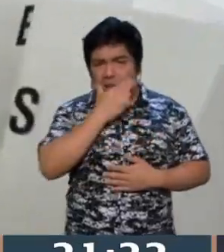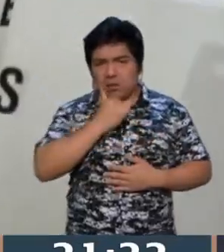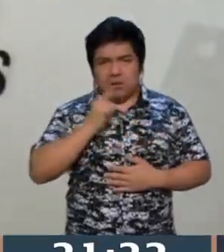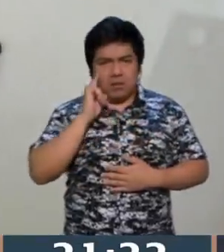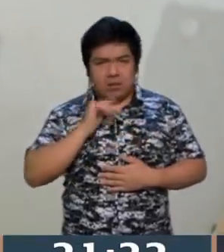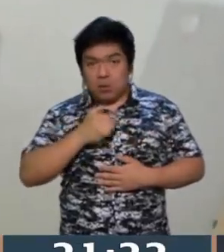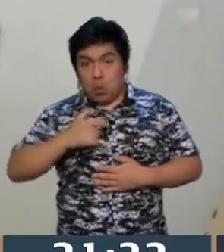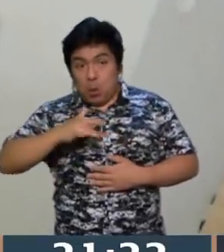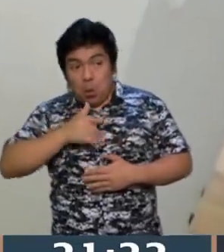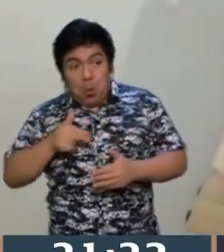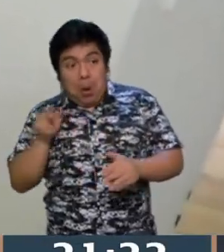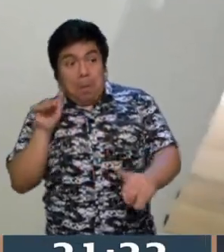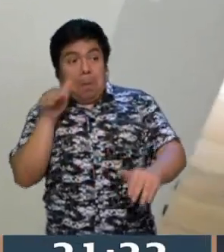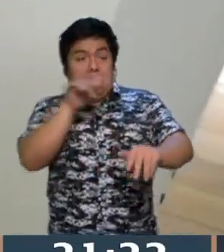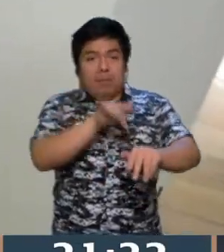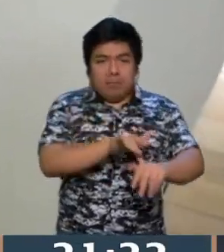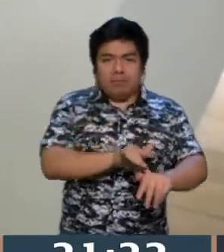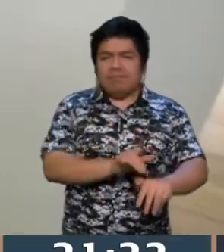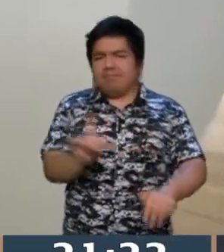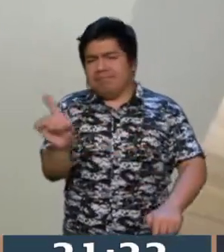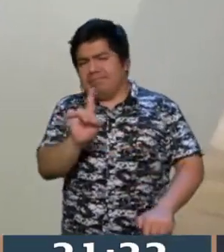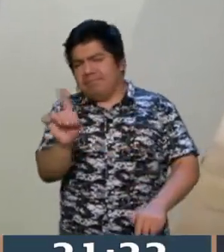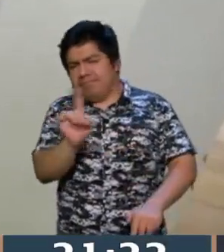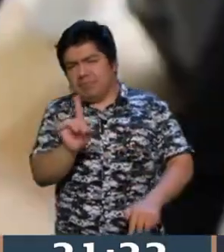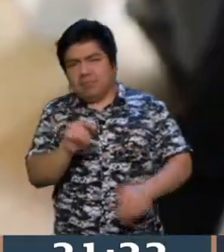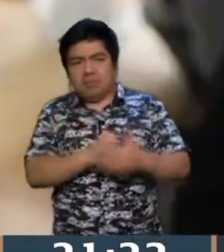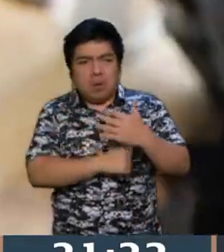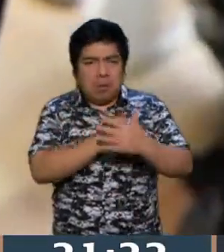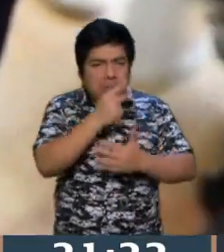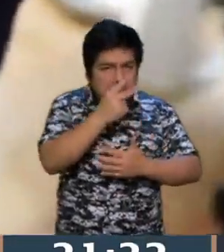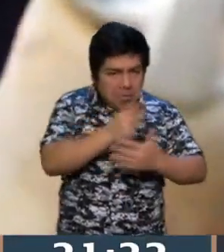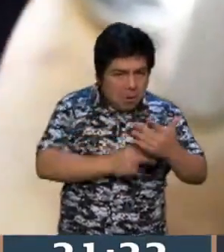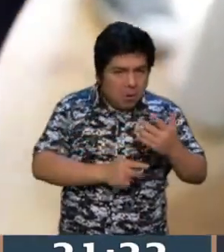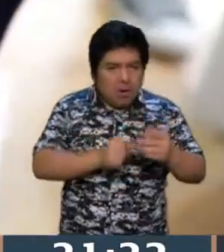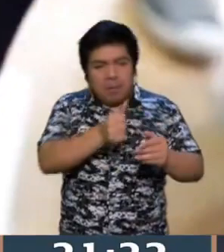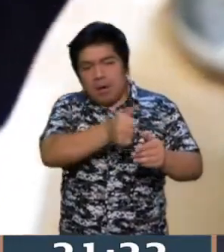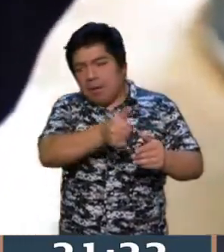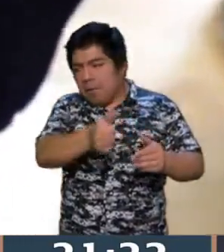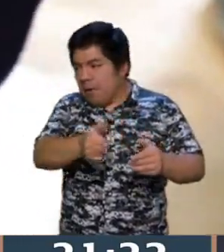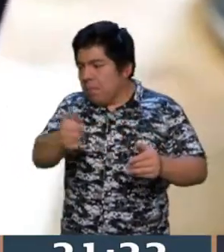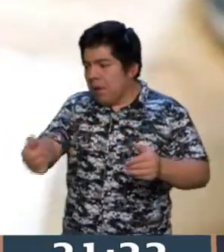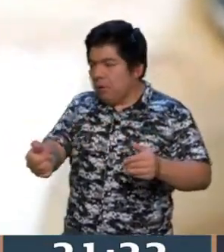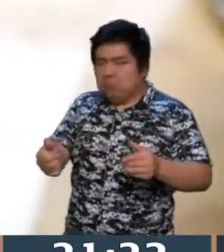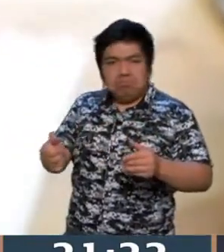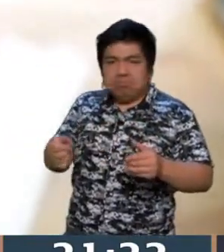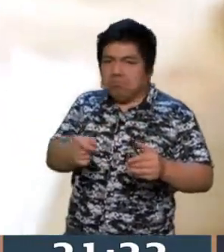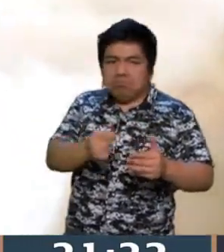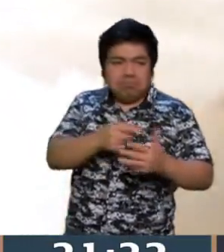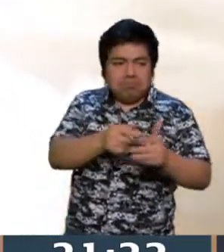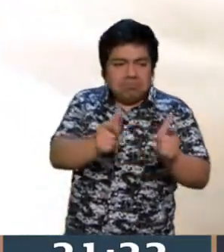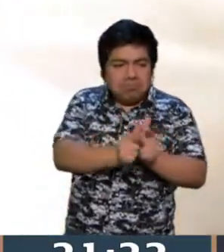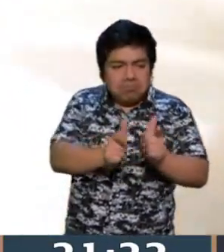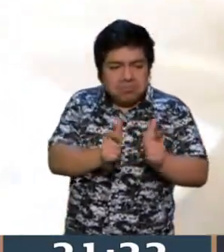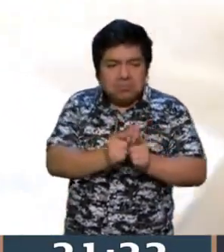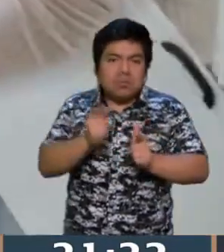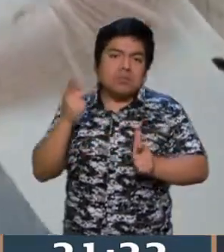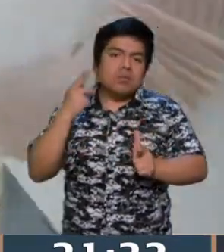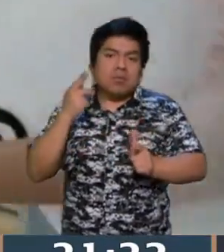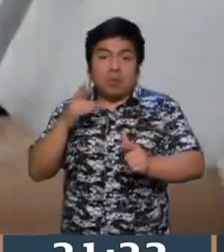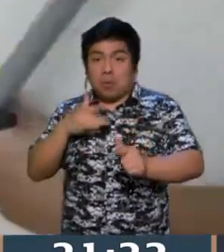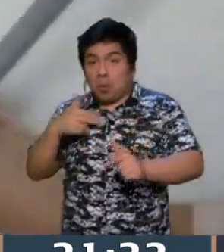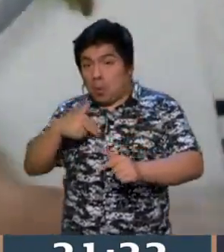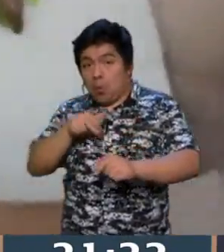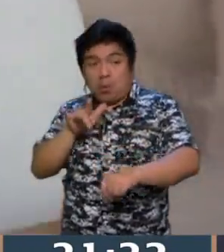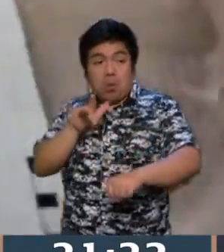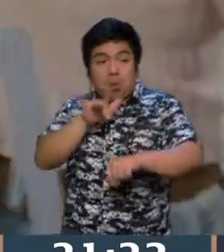podemos meternos en la discusión entre los programas de los diferentes candidatos, los diferentes partidos. Se trata de